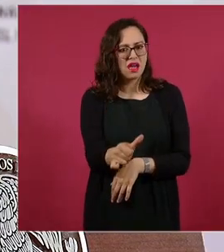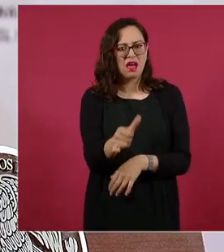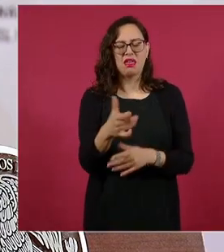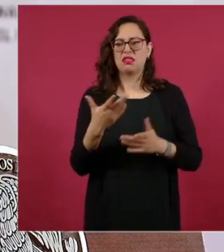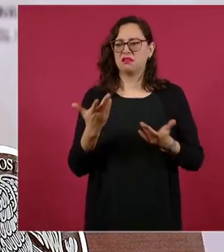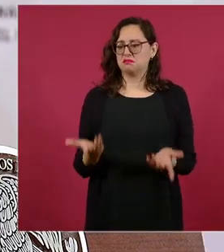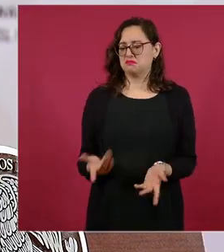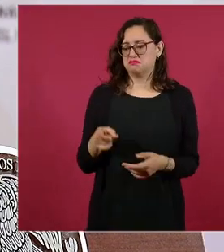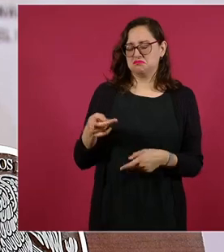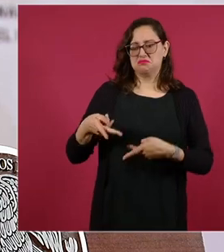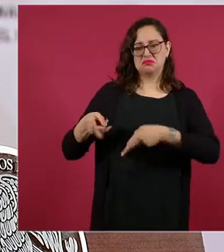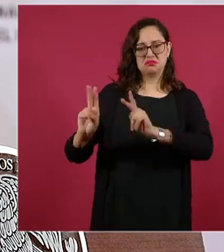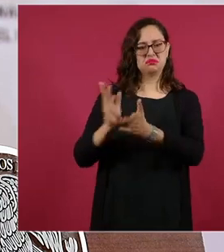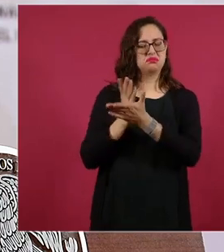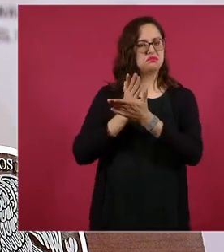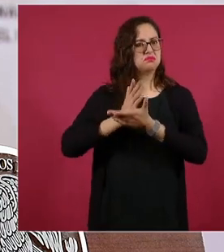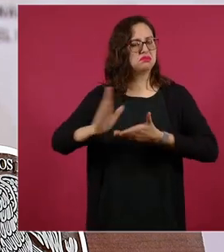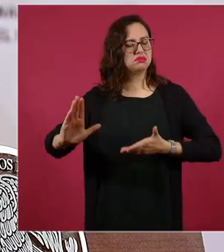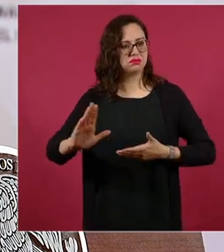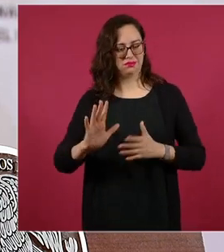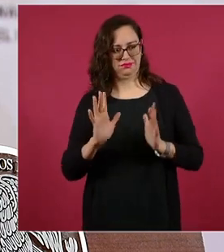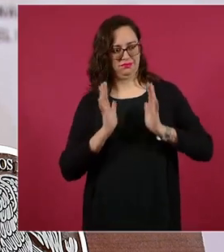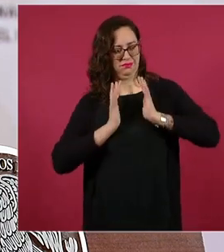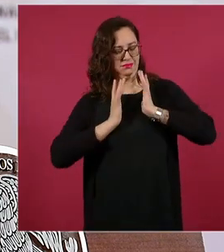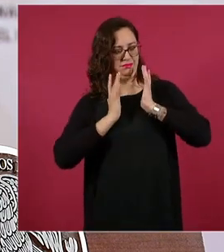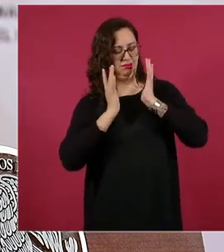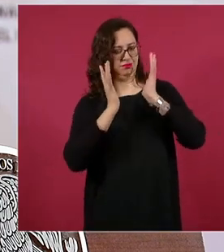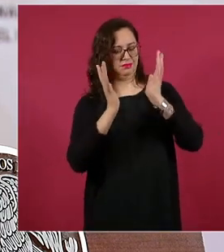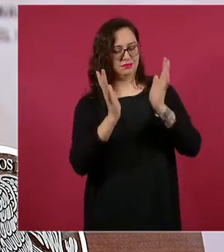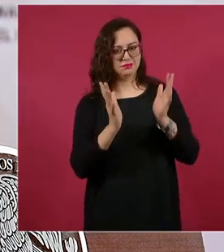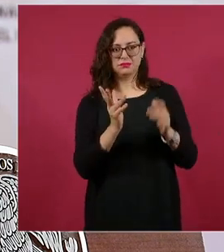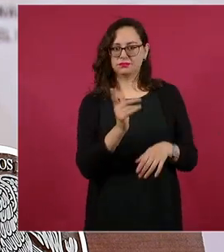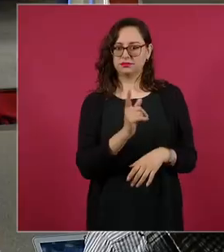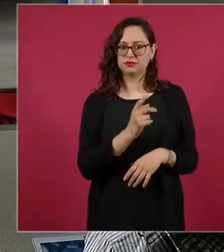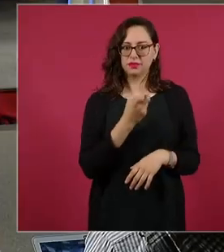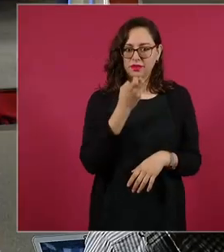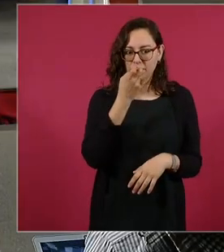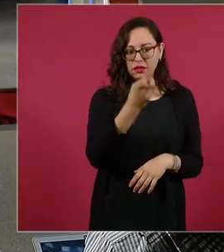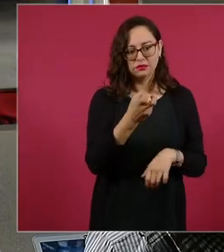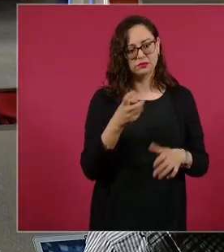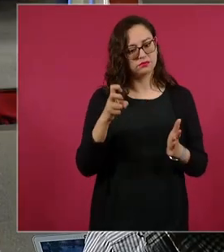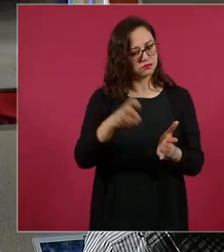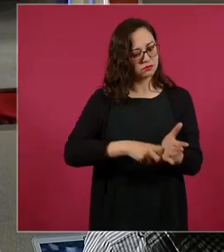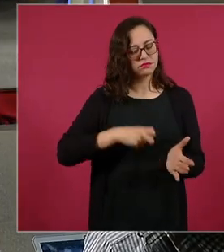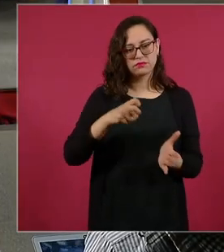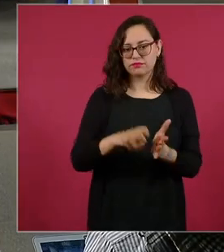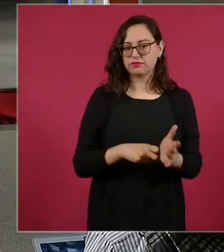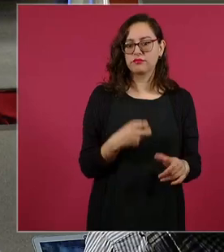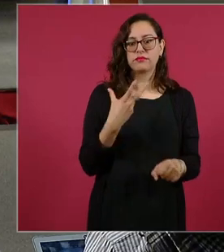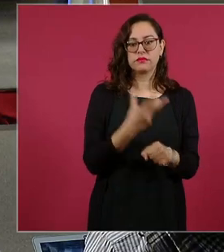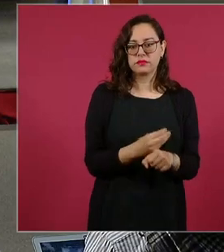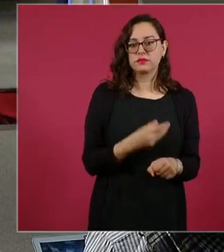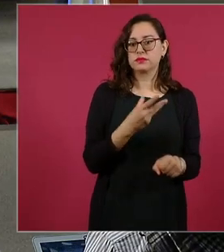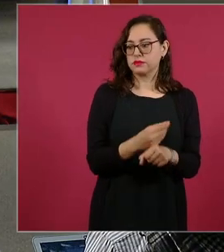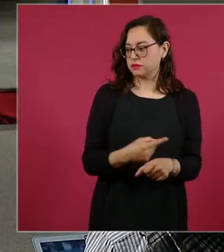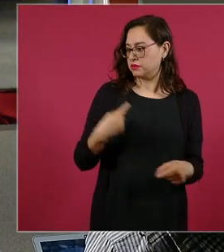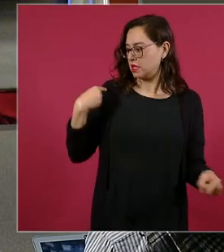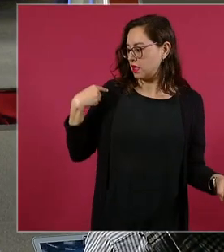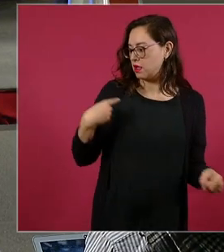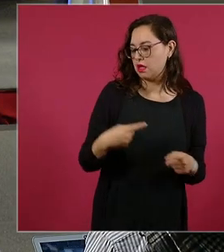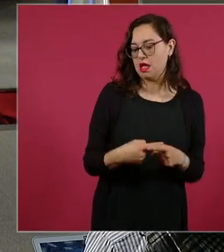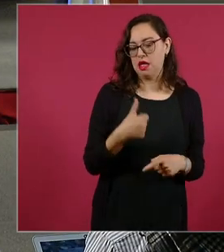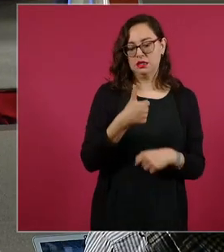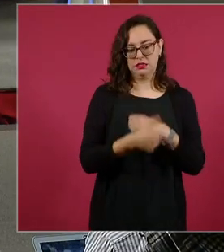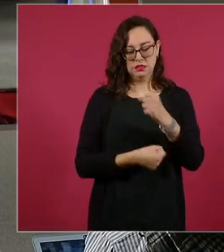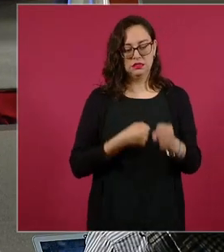ajeno a la política nacional de vivienda. Y bueno, como parte de la transformación del Issste que estamos llevando en muchos